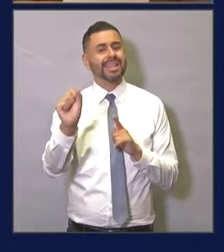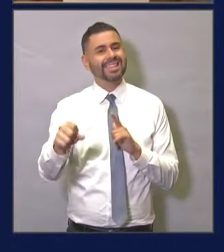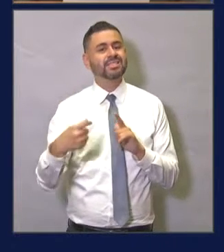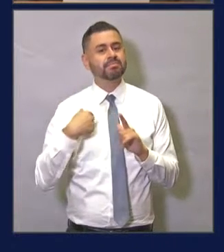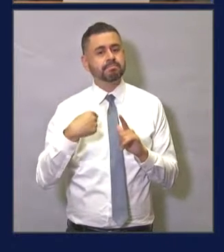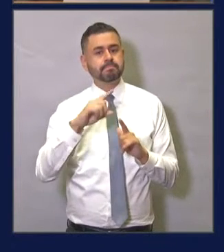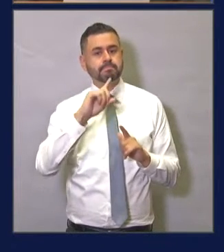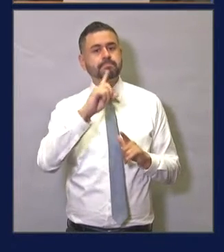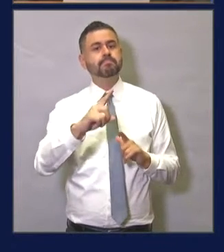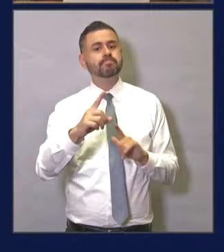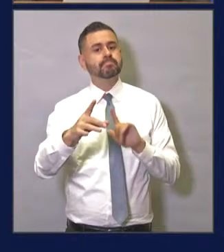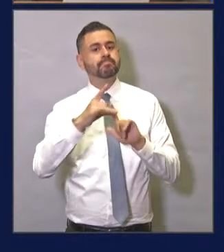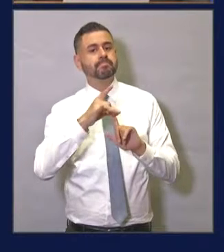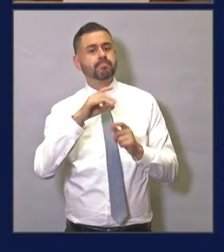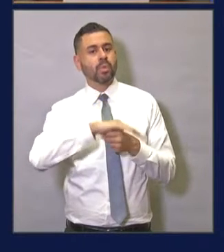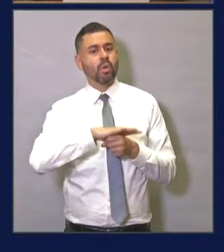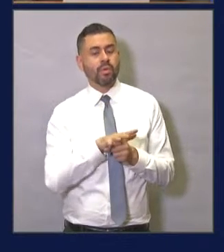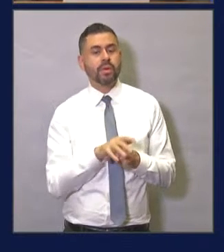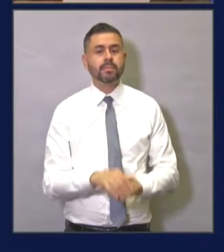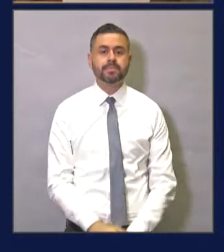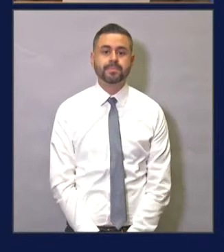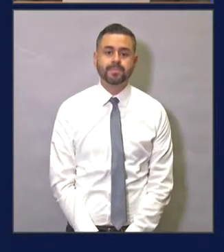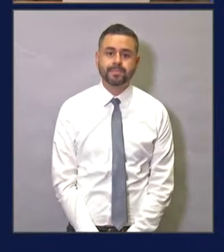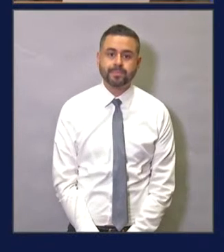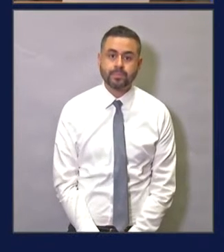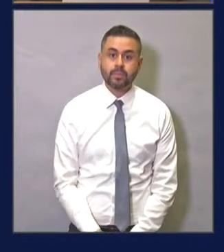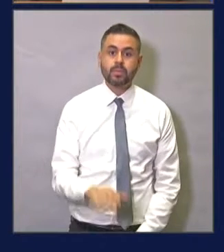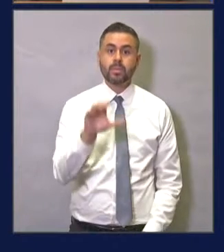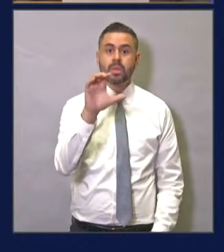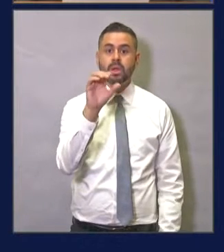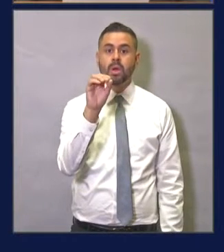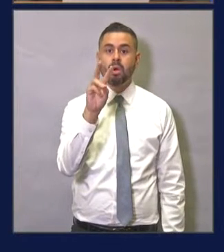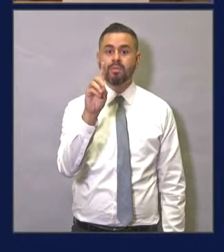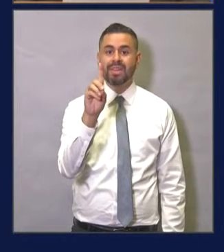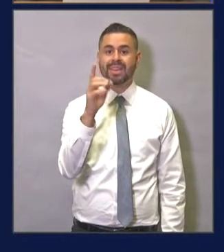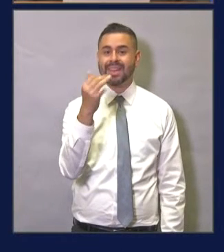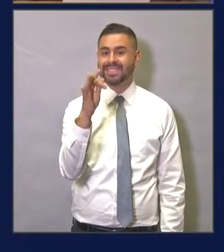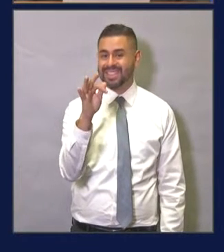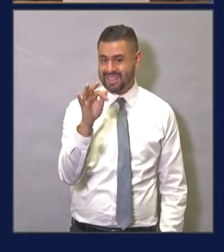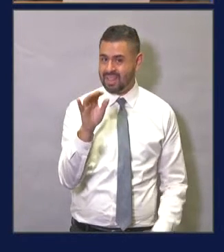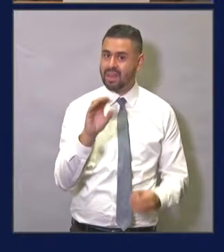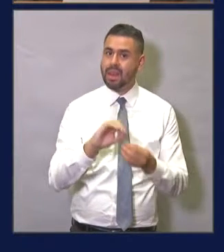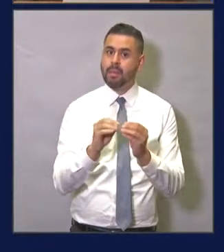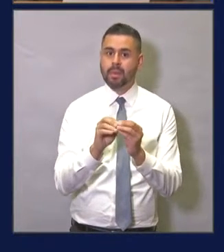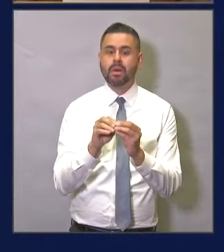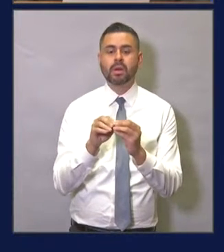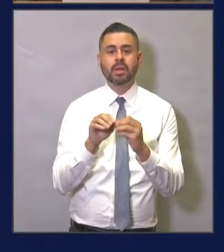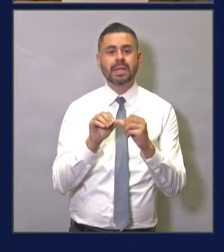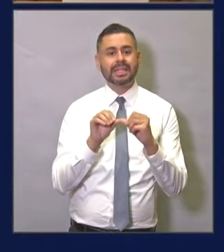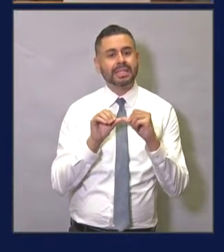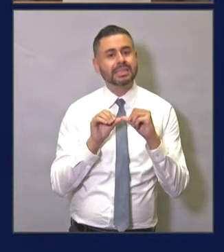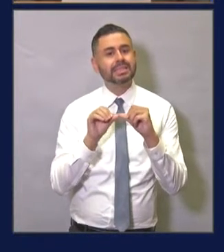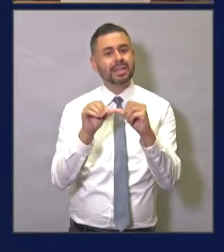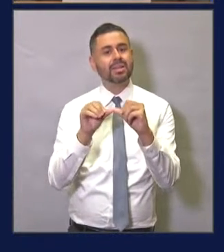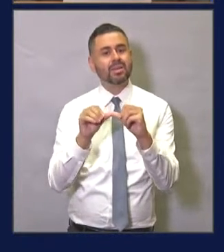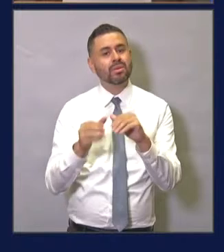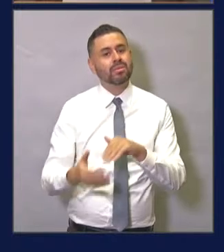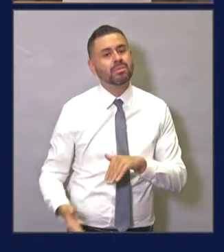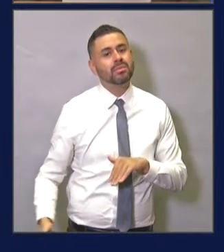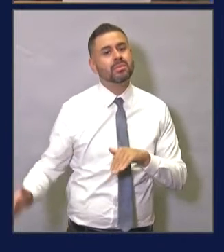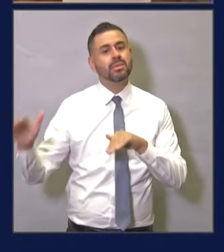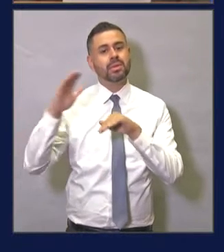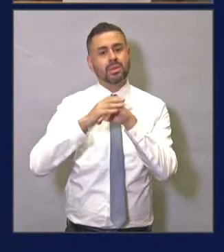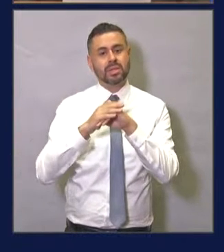este gráfico, el aumento de casos de COVID-19 en el condado de Los Ángeles aún continúa. Desde el 1